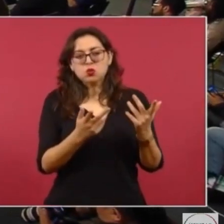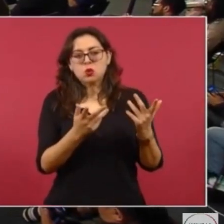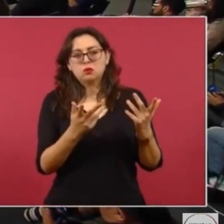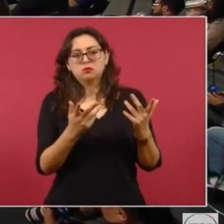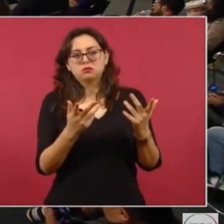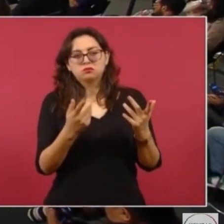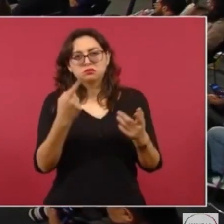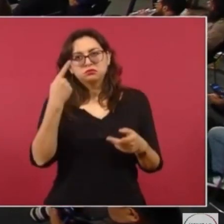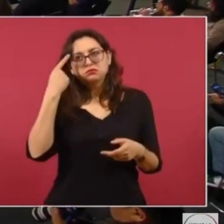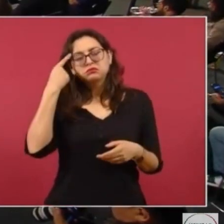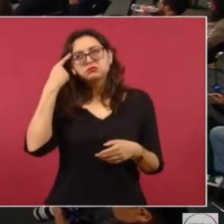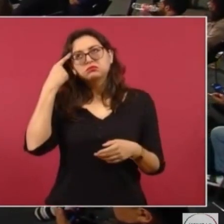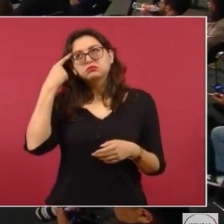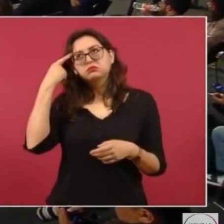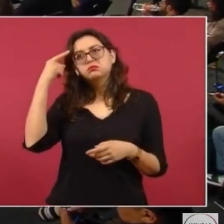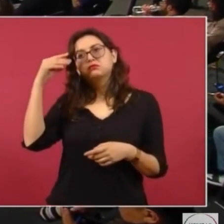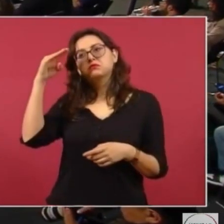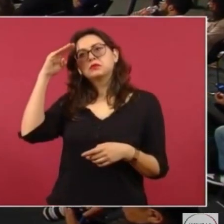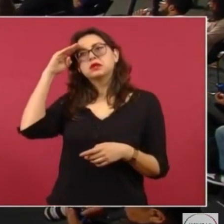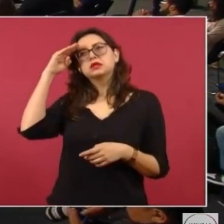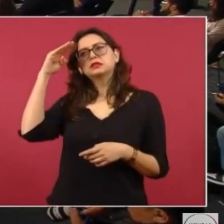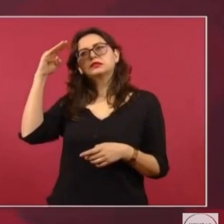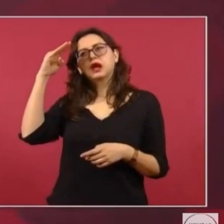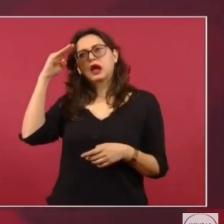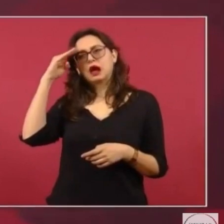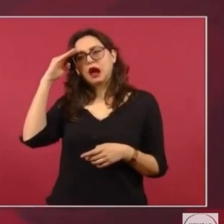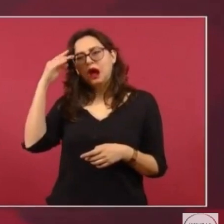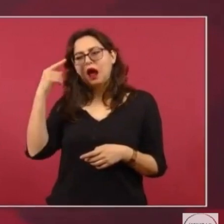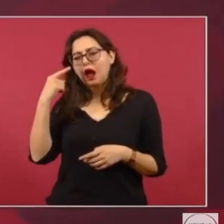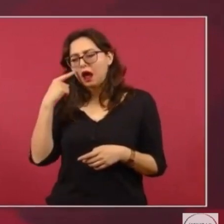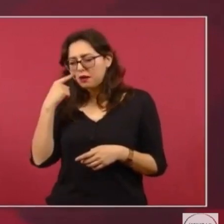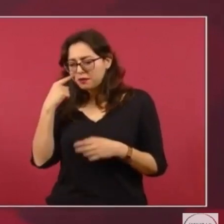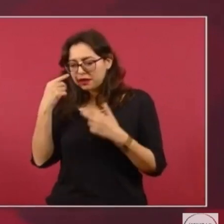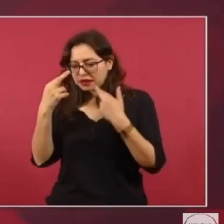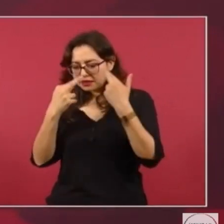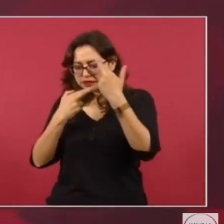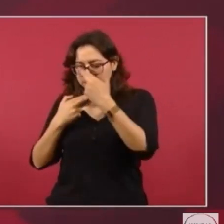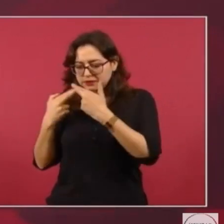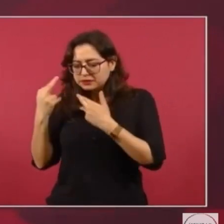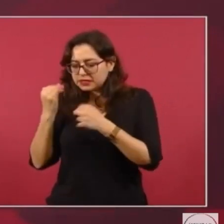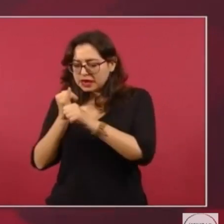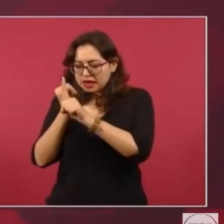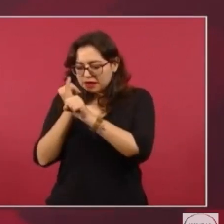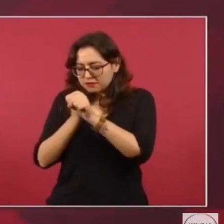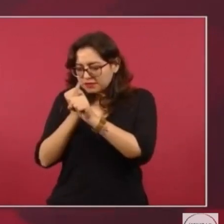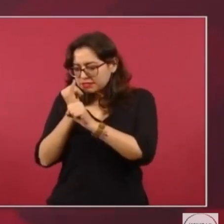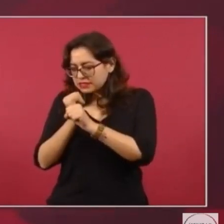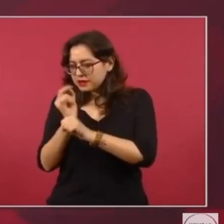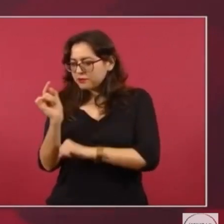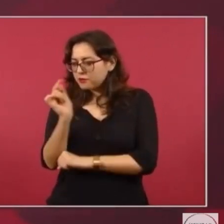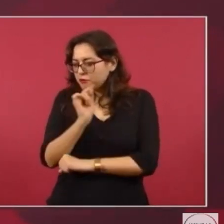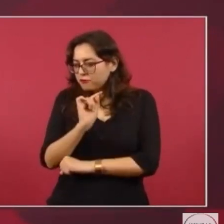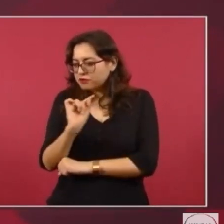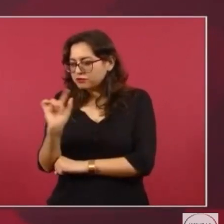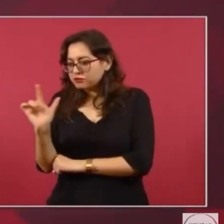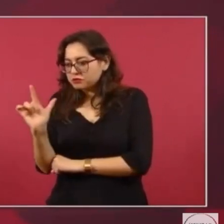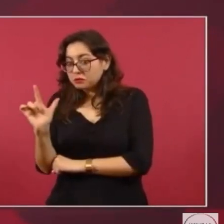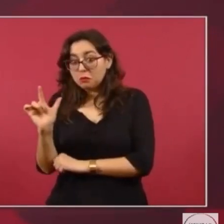actuar con objetividad, con profesionalismo,